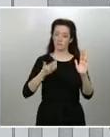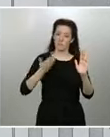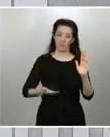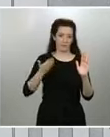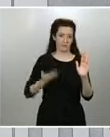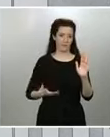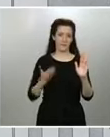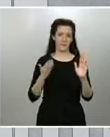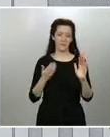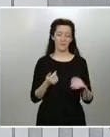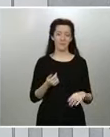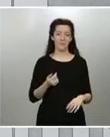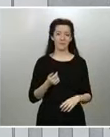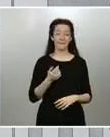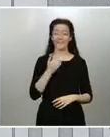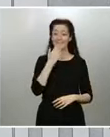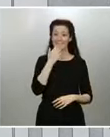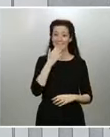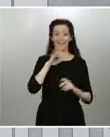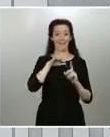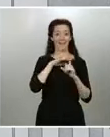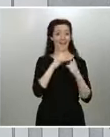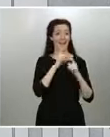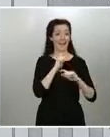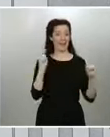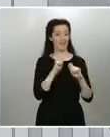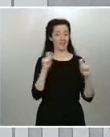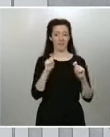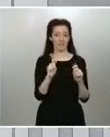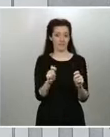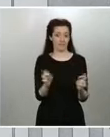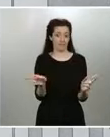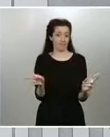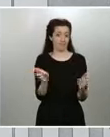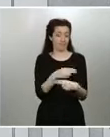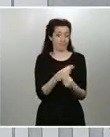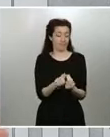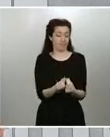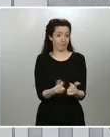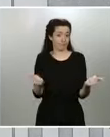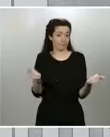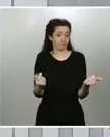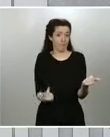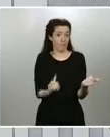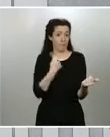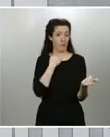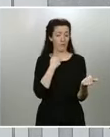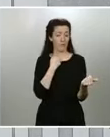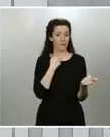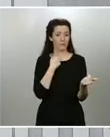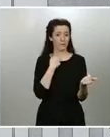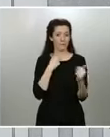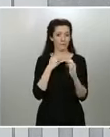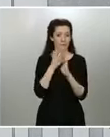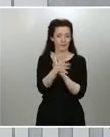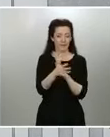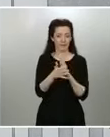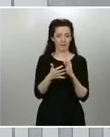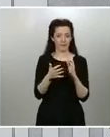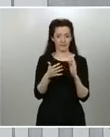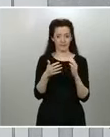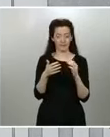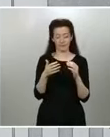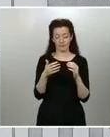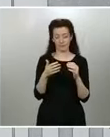este instrumento constitucional que nos permite que nos ha permitido controlar eficazmente la epidemia pues nos abocamos algún caos sanitario y por ende